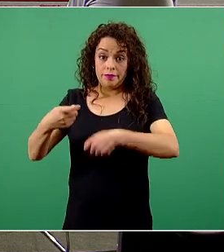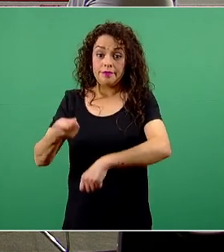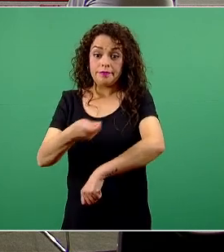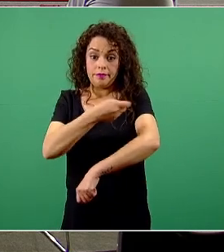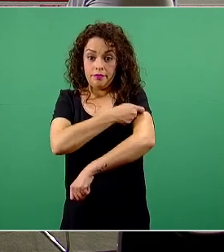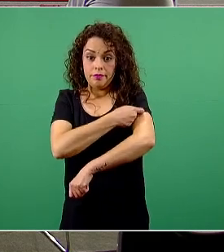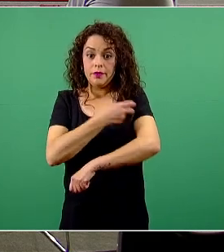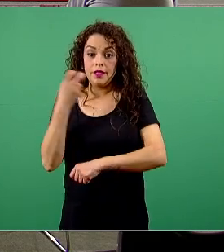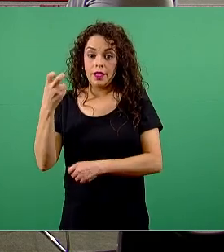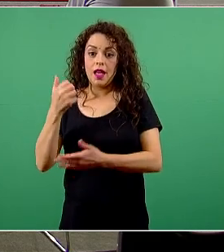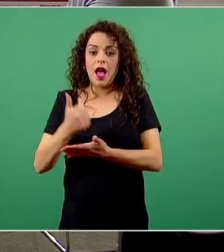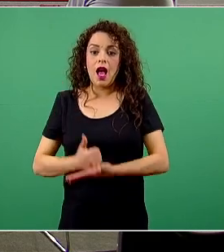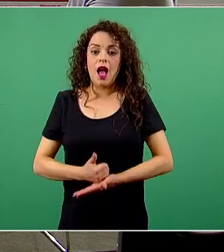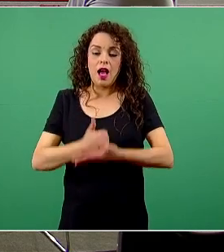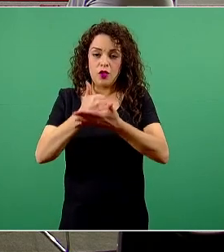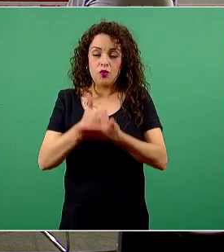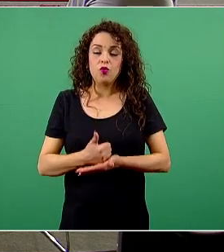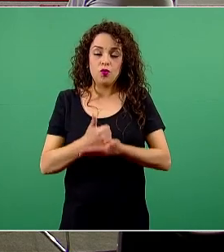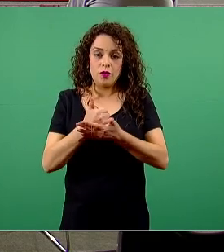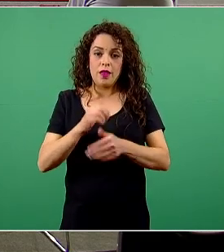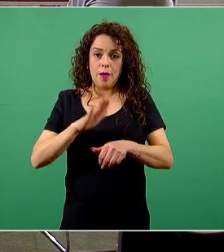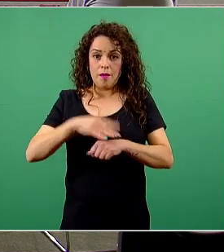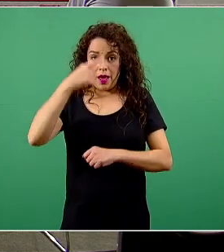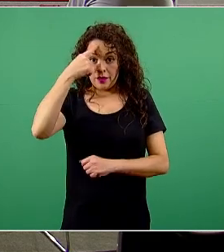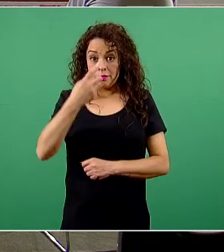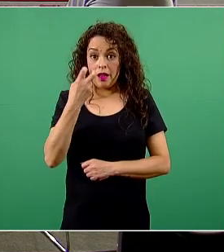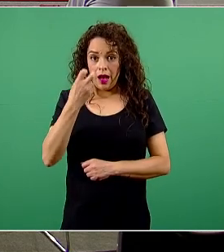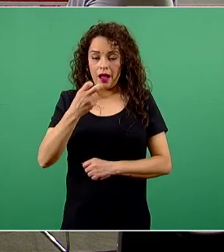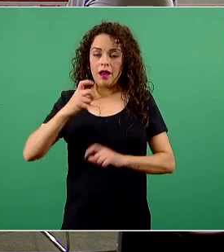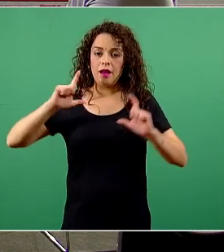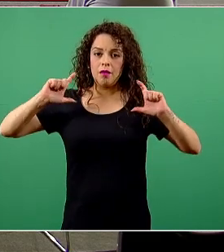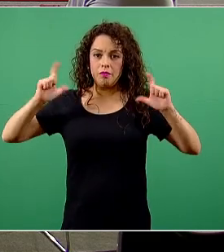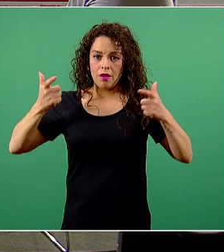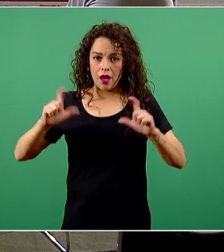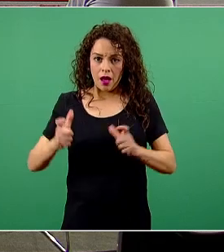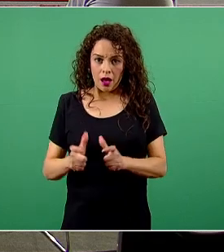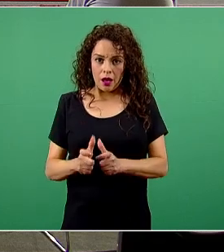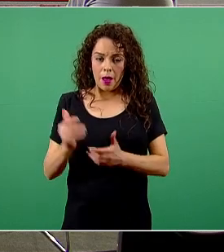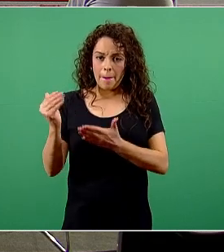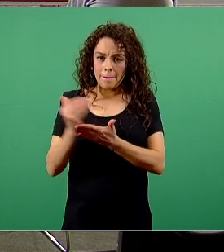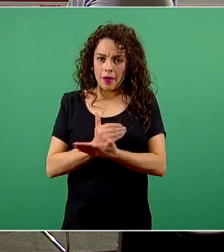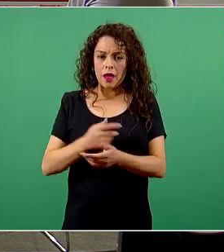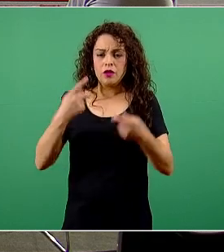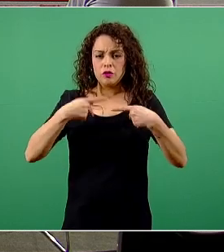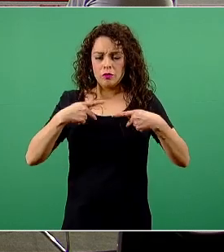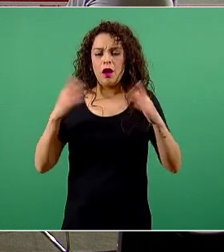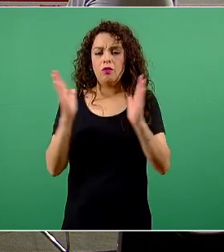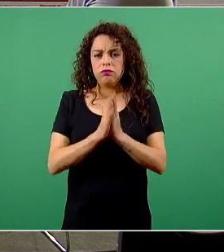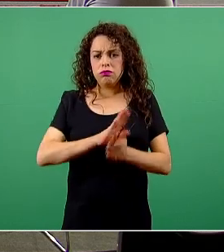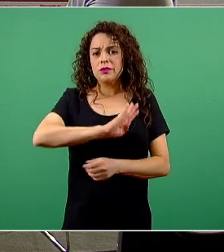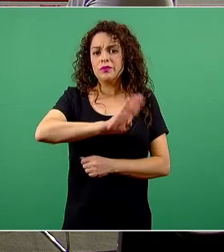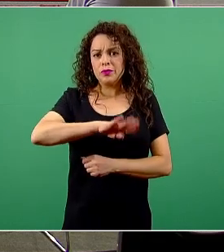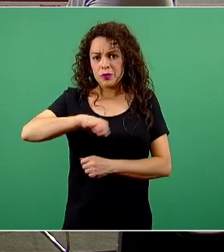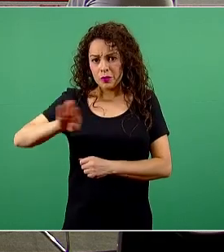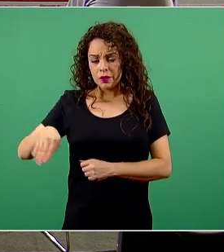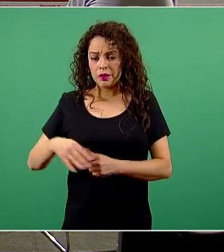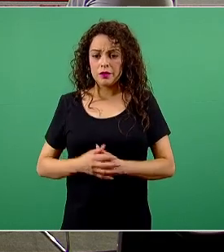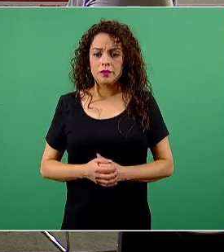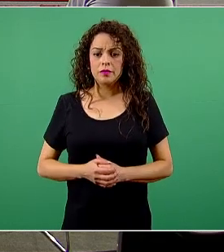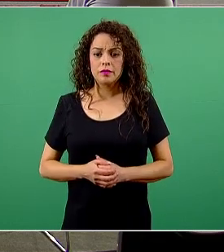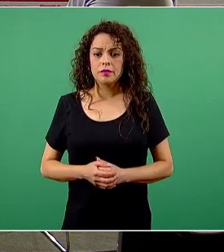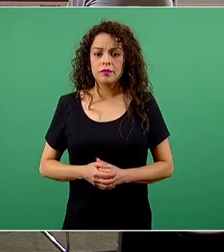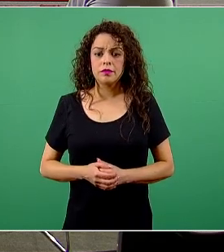seguramente contribuirá a disminuir la mortalidad, aunque no en el principio